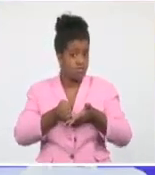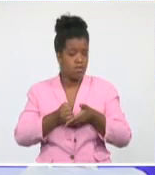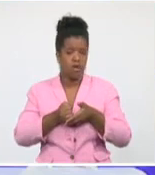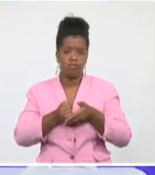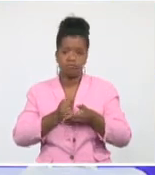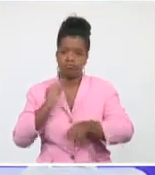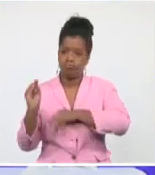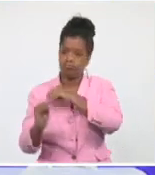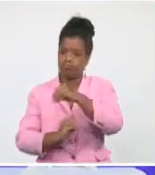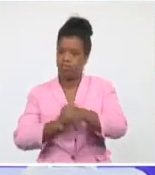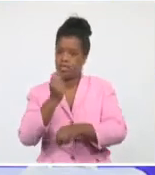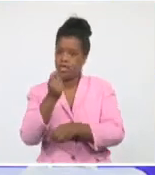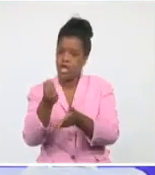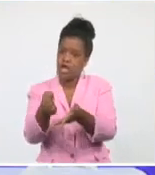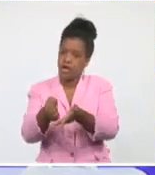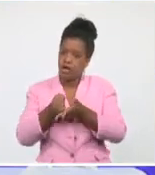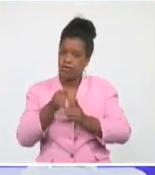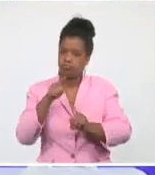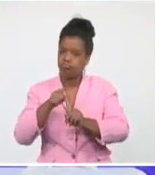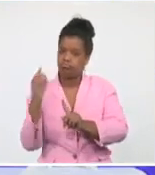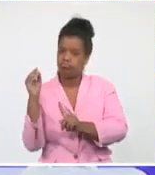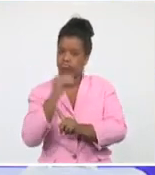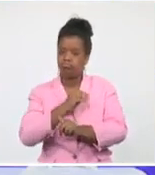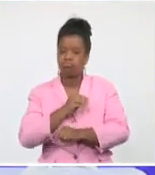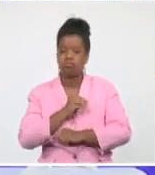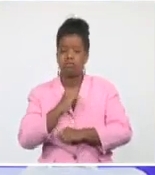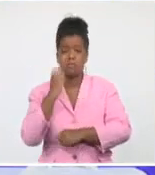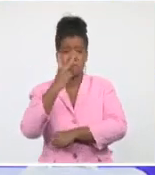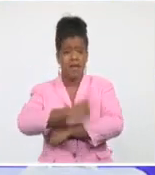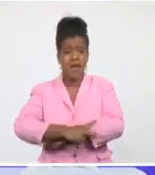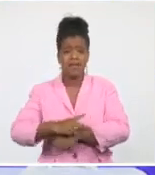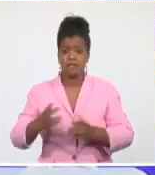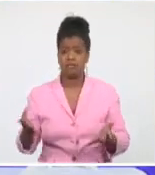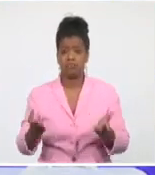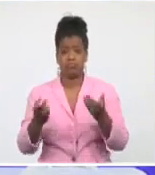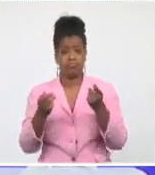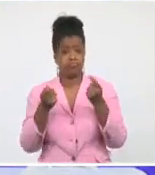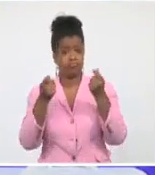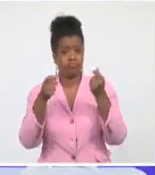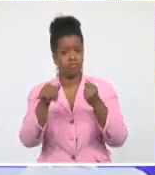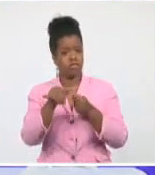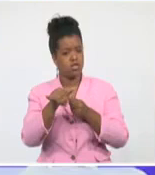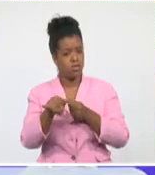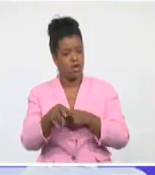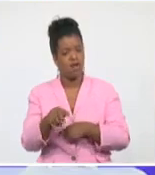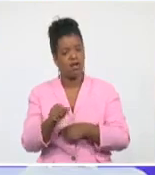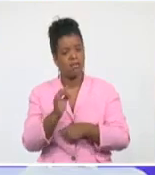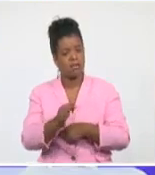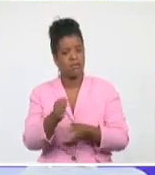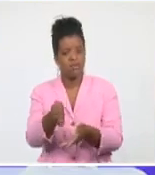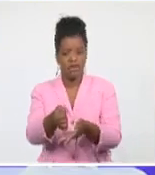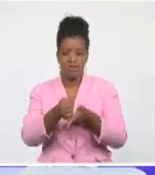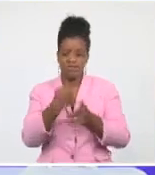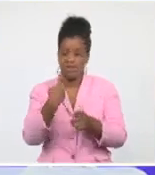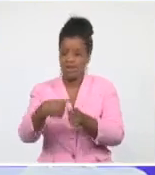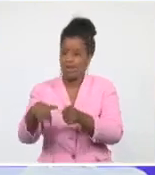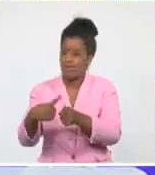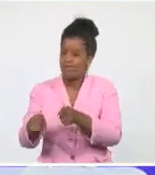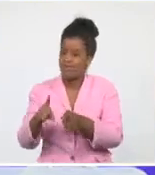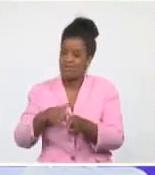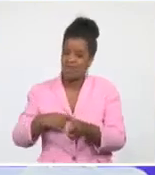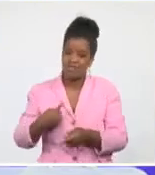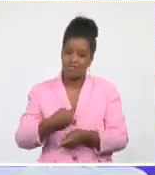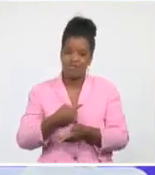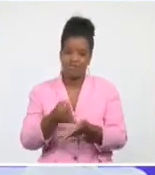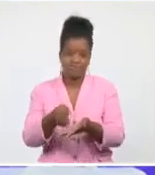transferencias financieras y de tecnología desde los países desarrollados y un acceso equitativo a esos recursos que considere